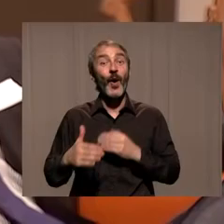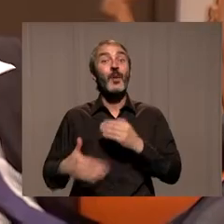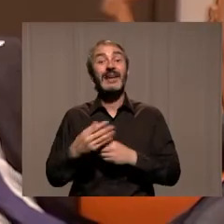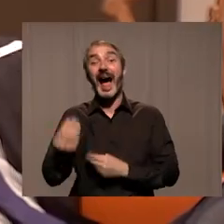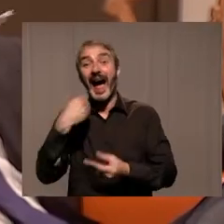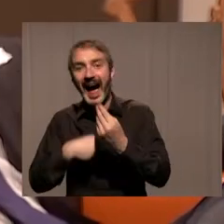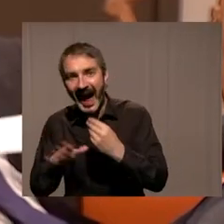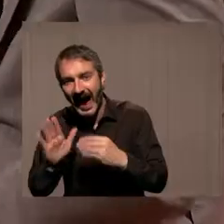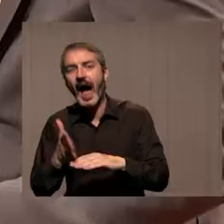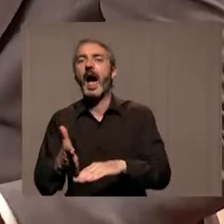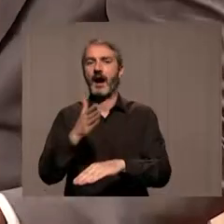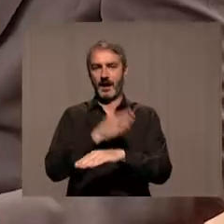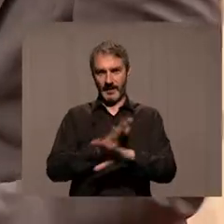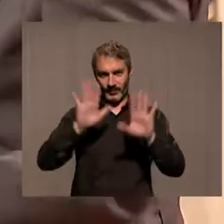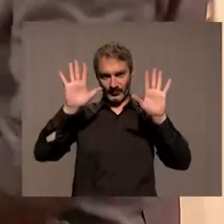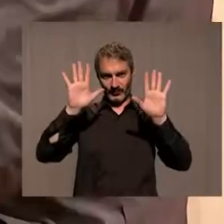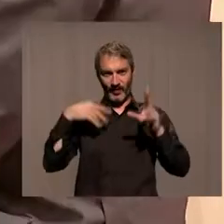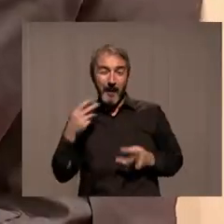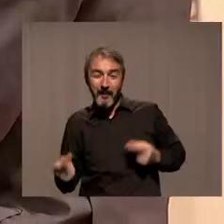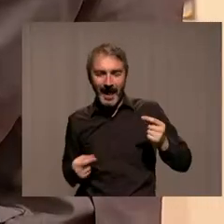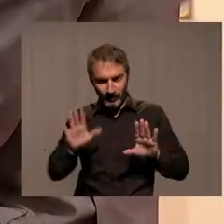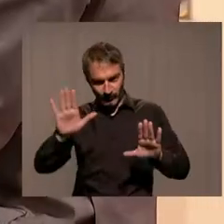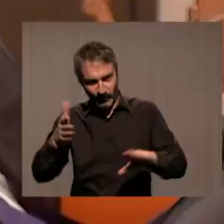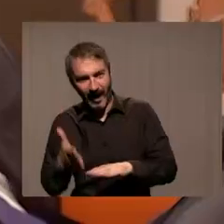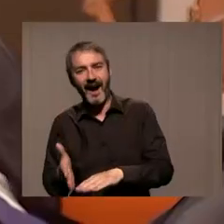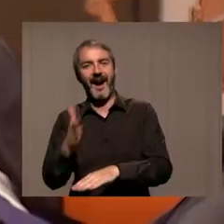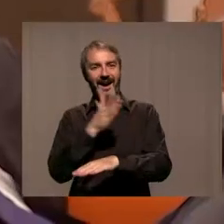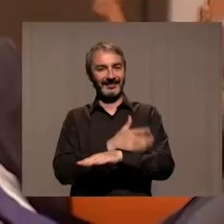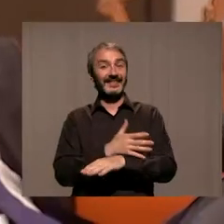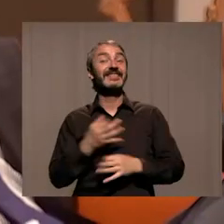abans de començar realment a ballar aquí a fer sarau,